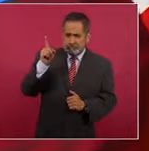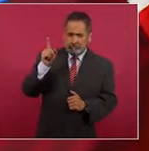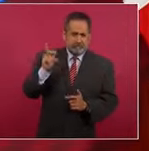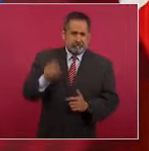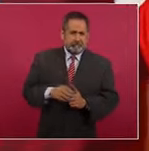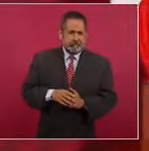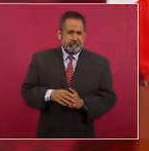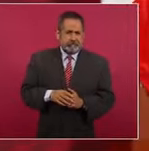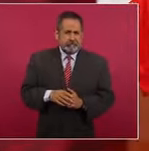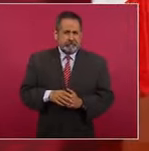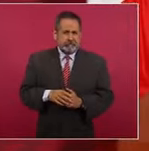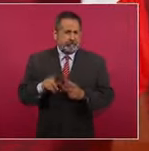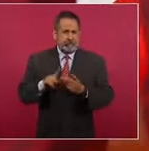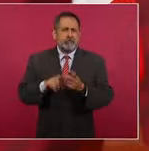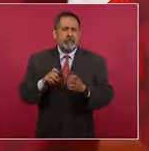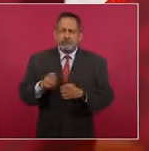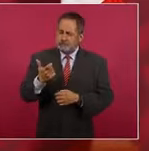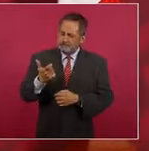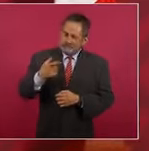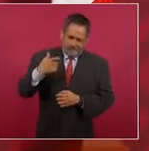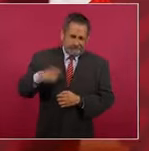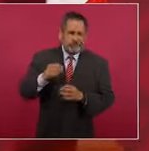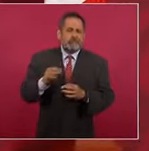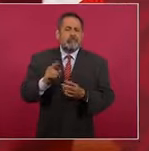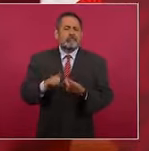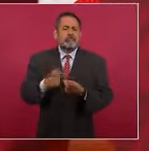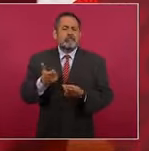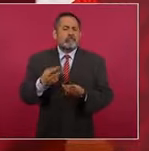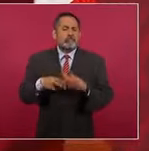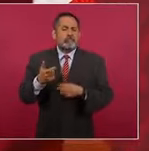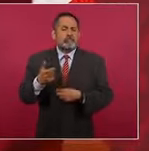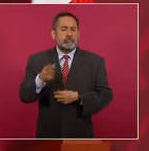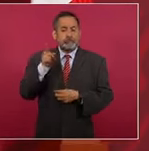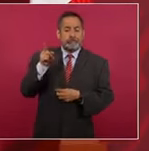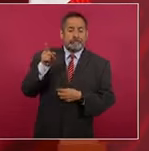De toda la ruta, ¿dónde está el dinero? ¿Aquí?